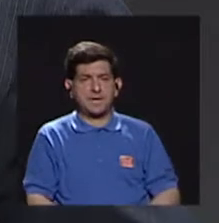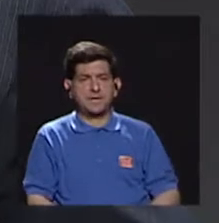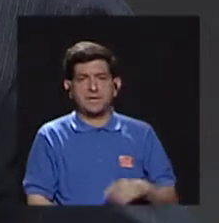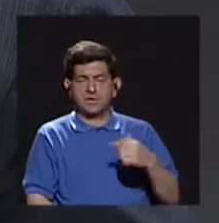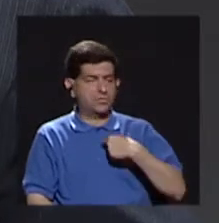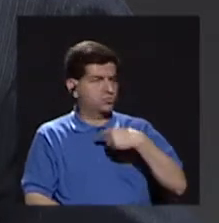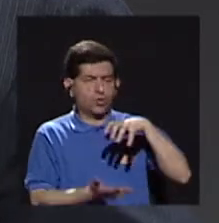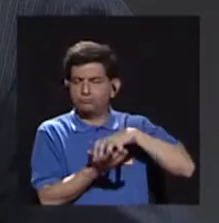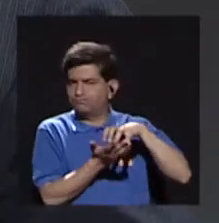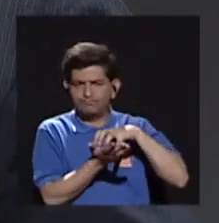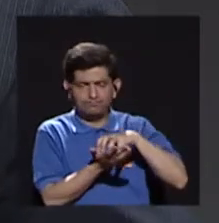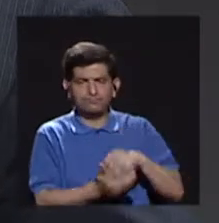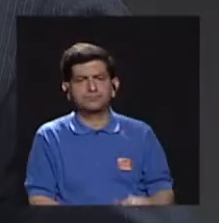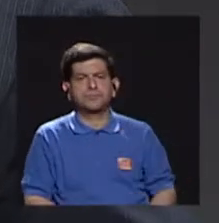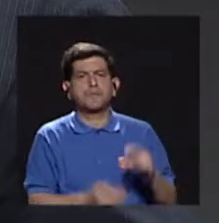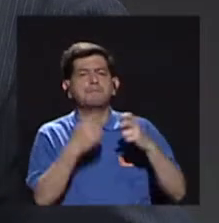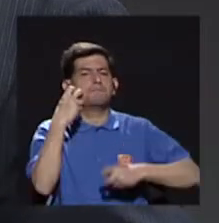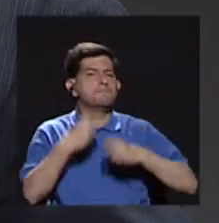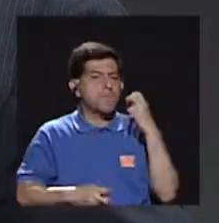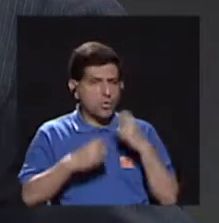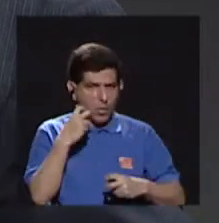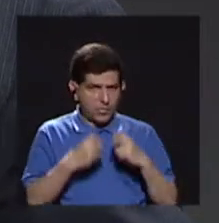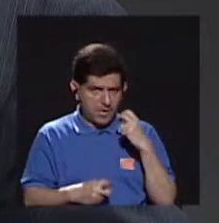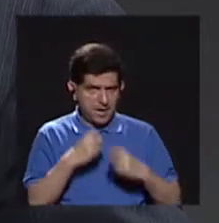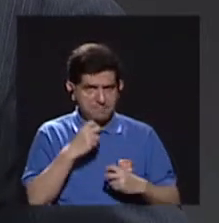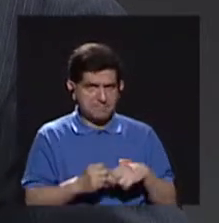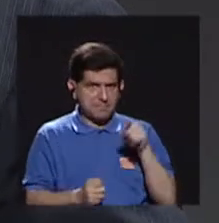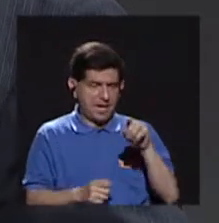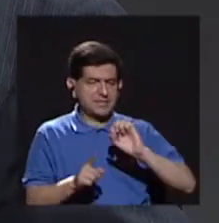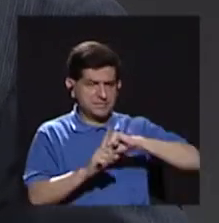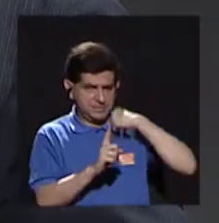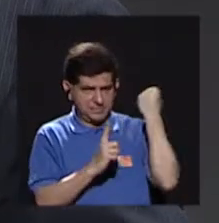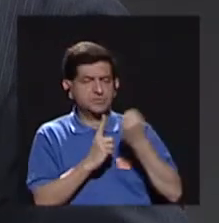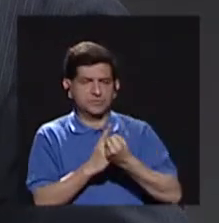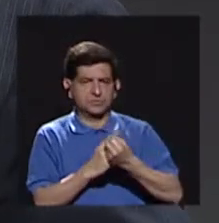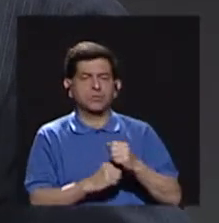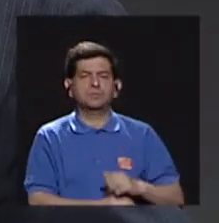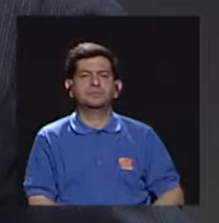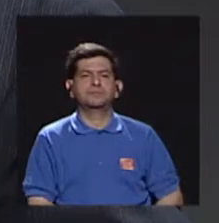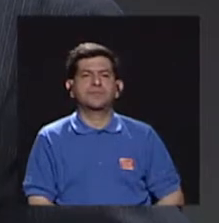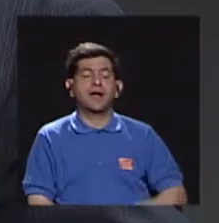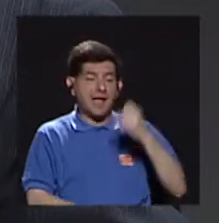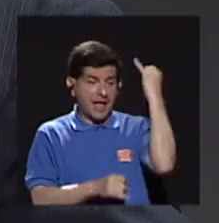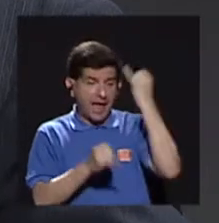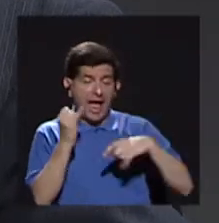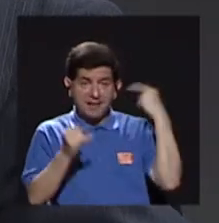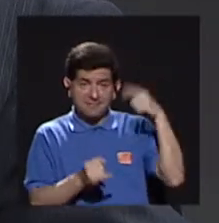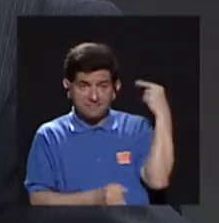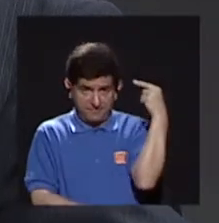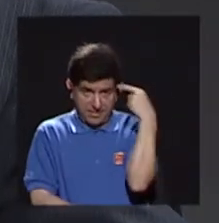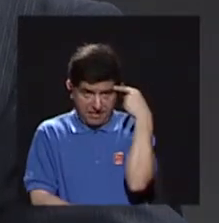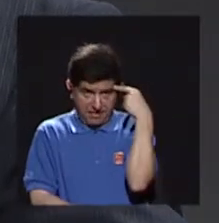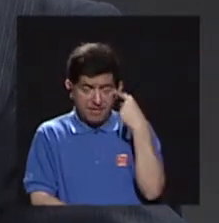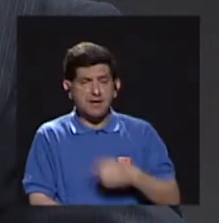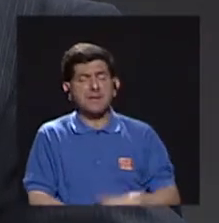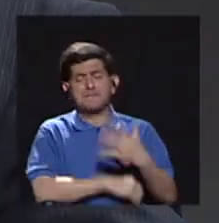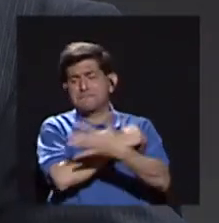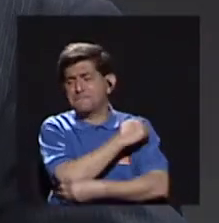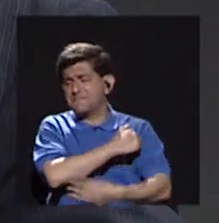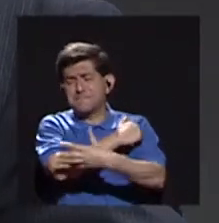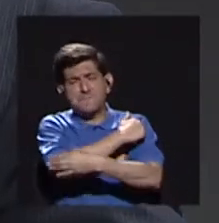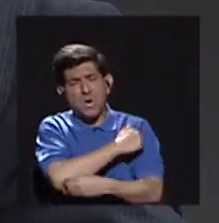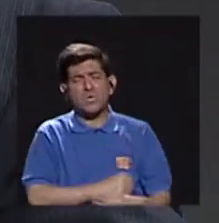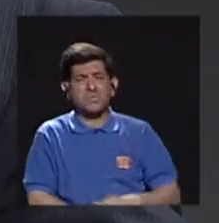de que hay un problema en ese sentido es decir si al final del gobierno la pobreza